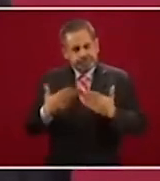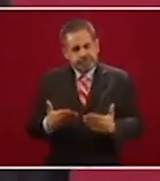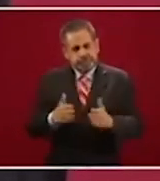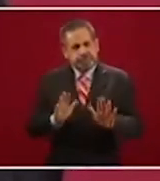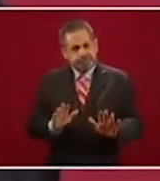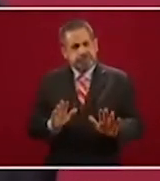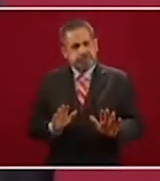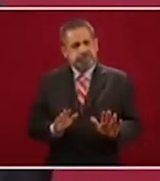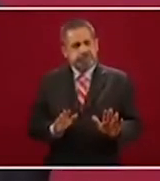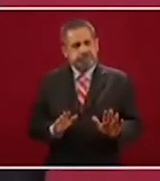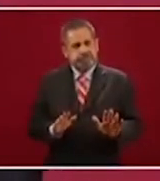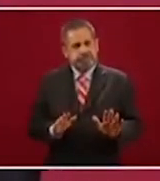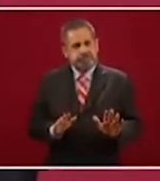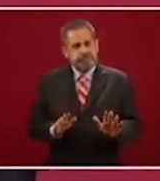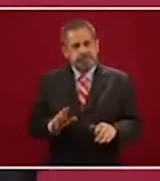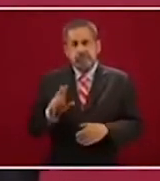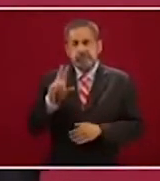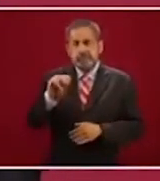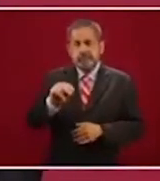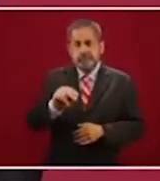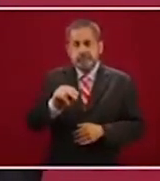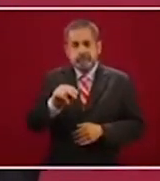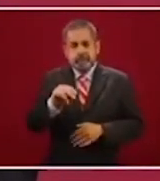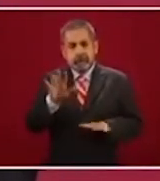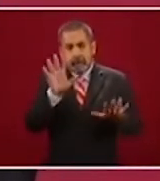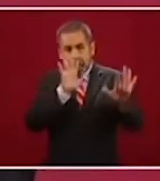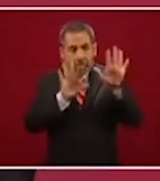que no se dejen manipular,